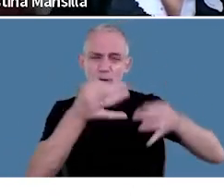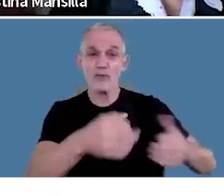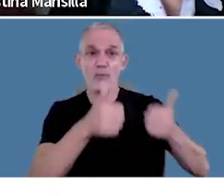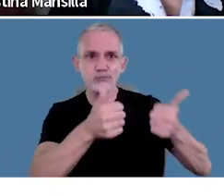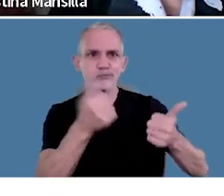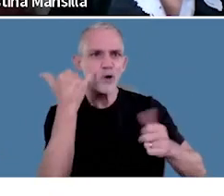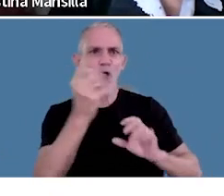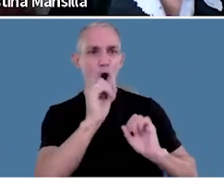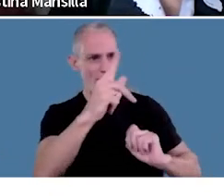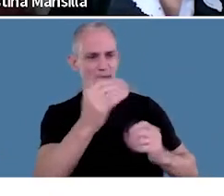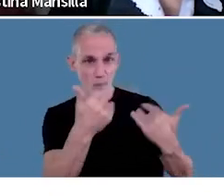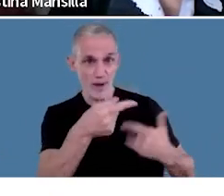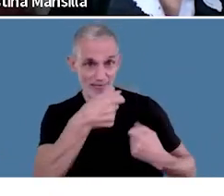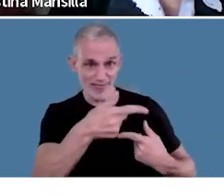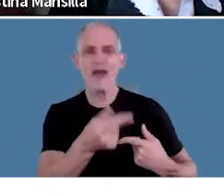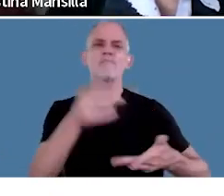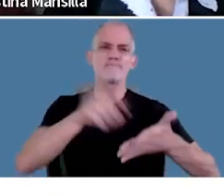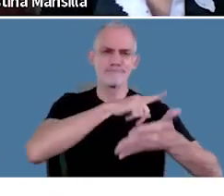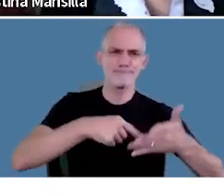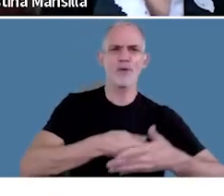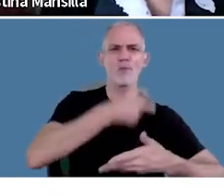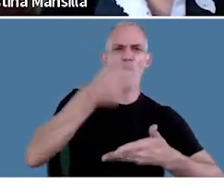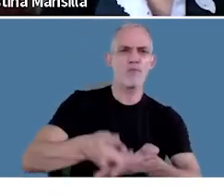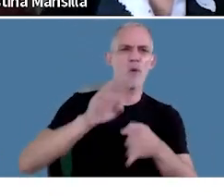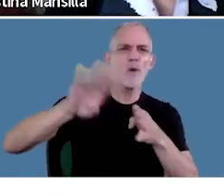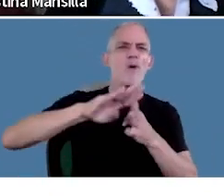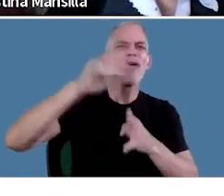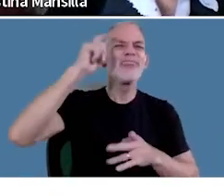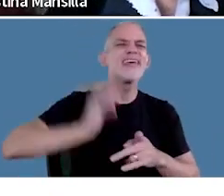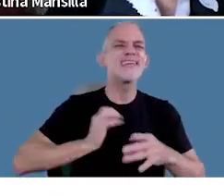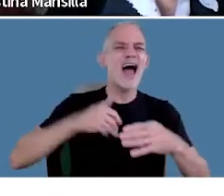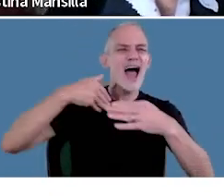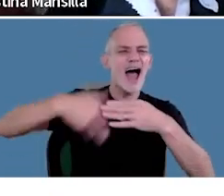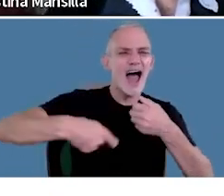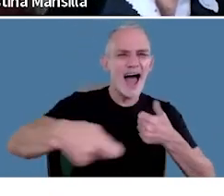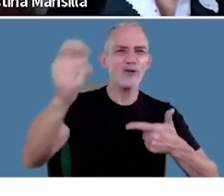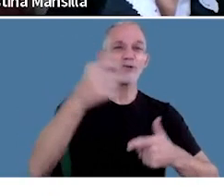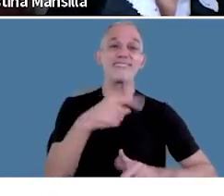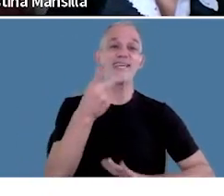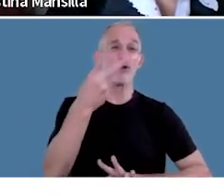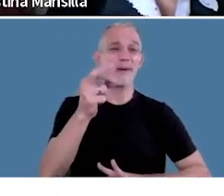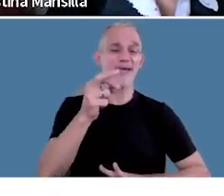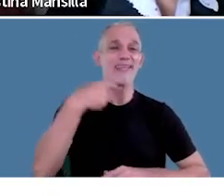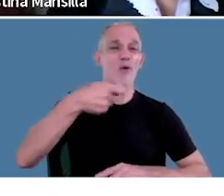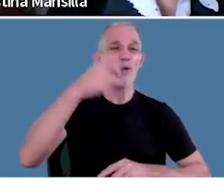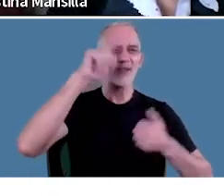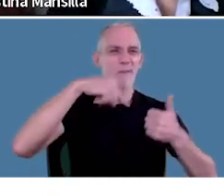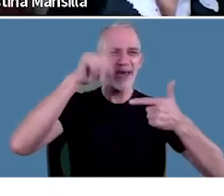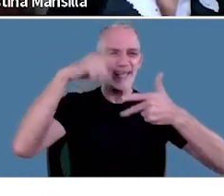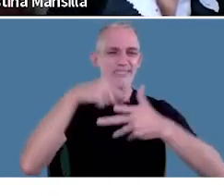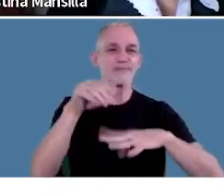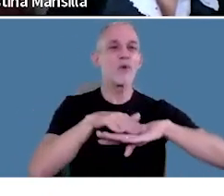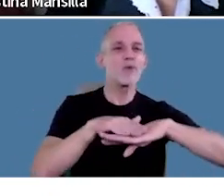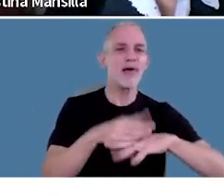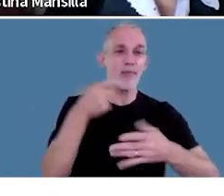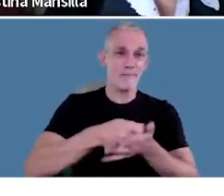positiva, se podrá cancelar hasta en 10 años, 120 cuotas mensuales, las unidades de pago de